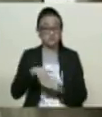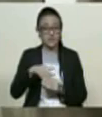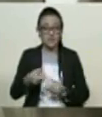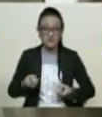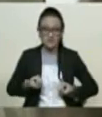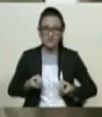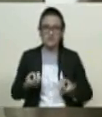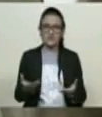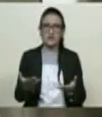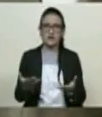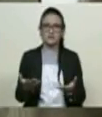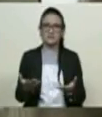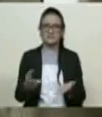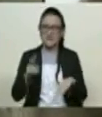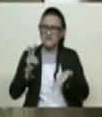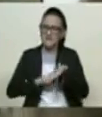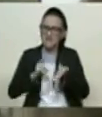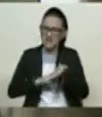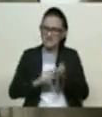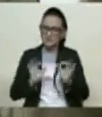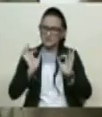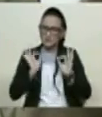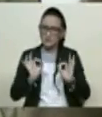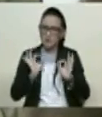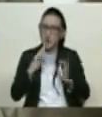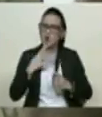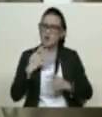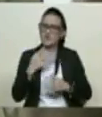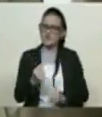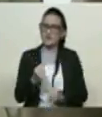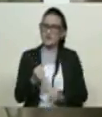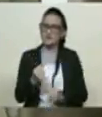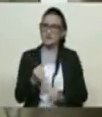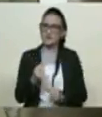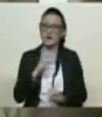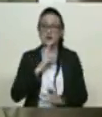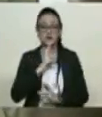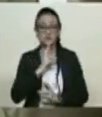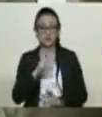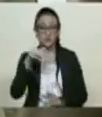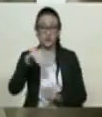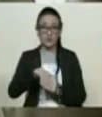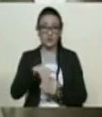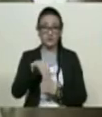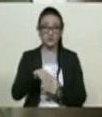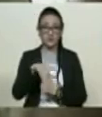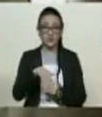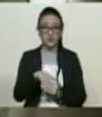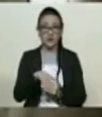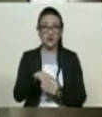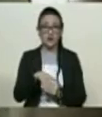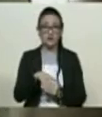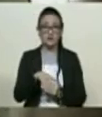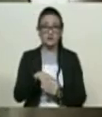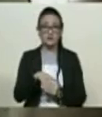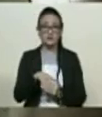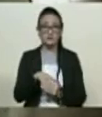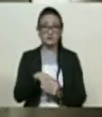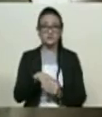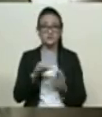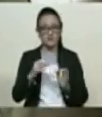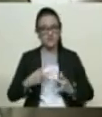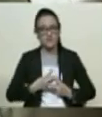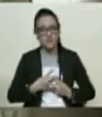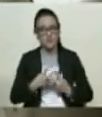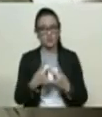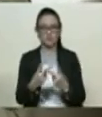garantiza la transparencia y la confiabilidad de los resultados electorales como fiel expresión de la